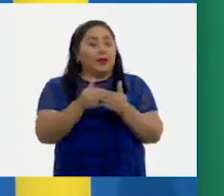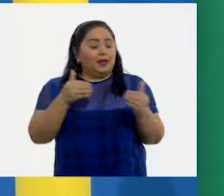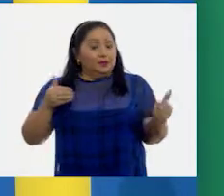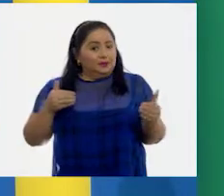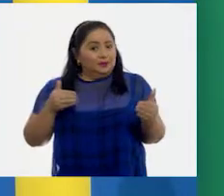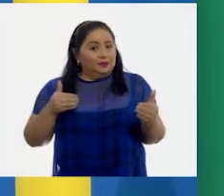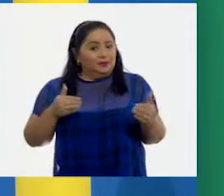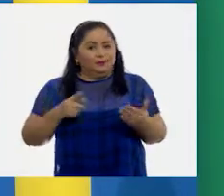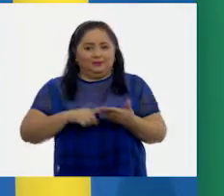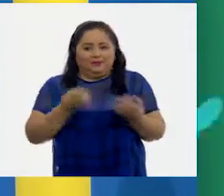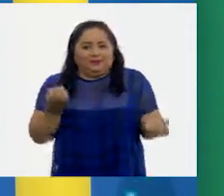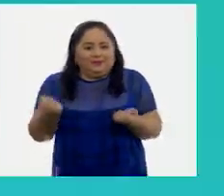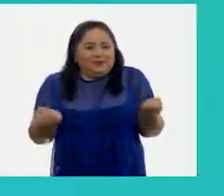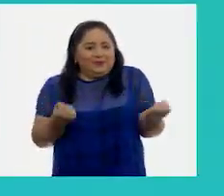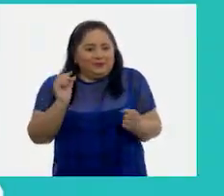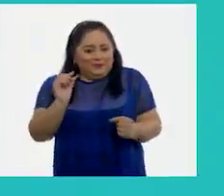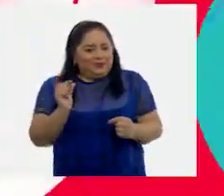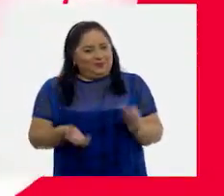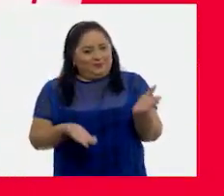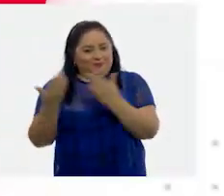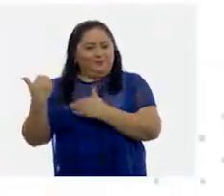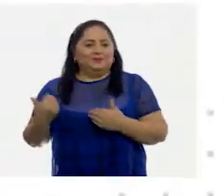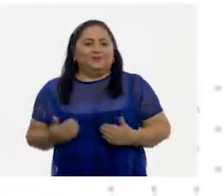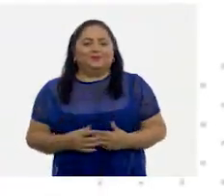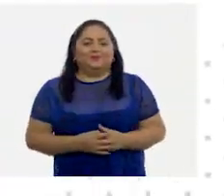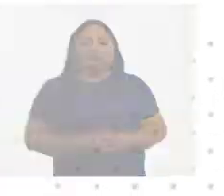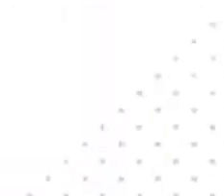antes, a movernos un poco.